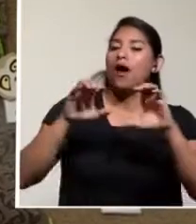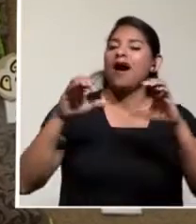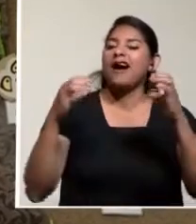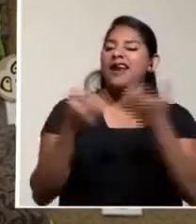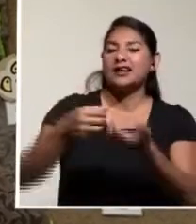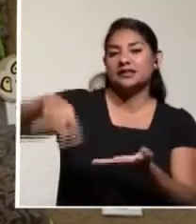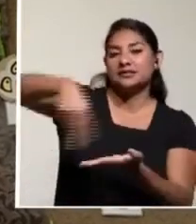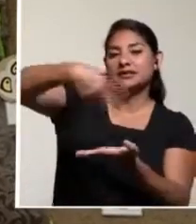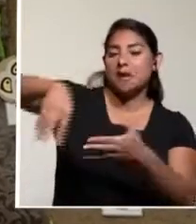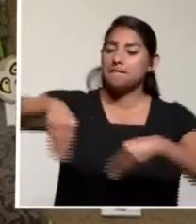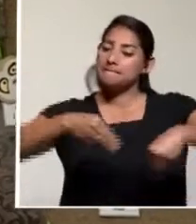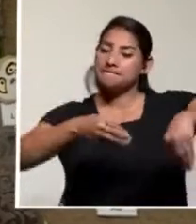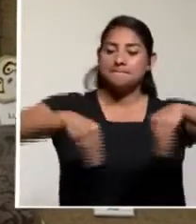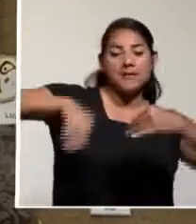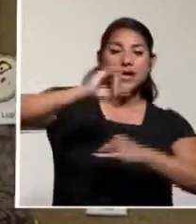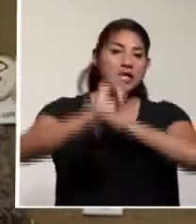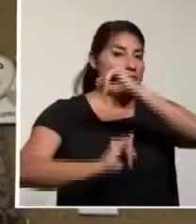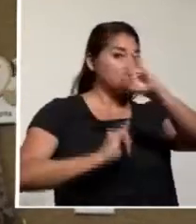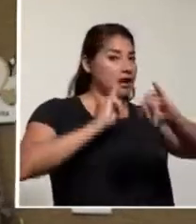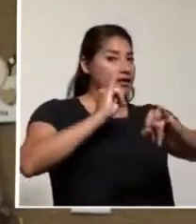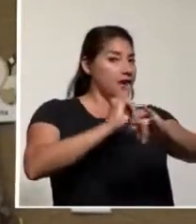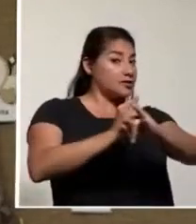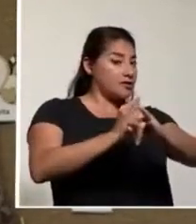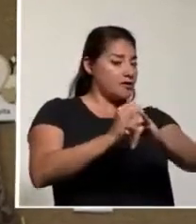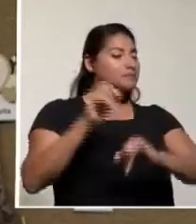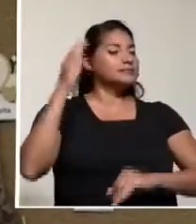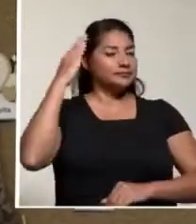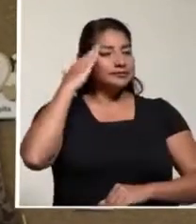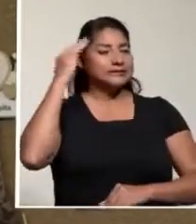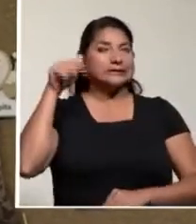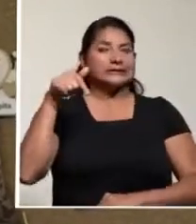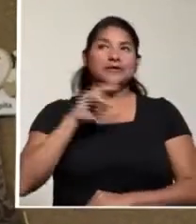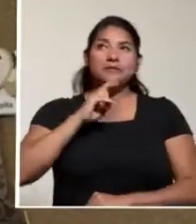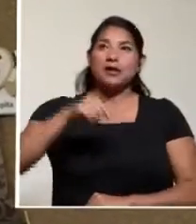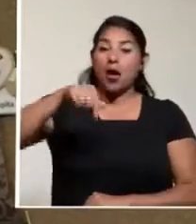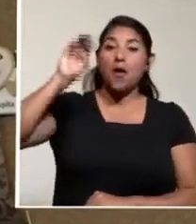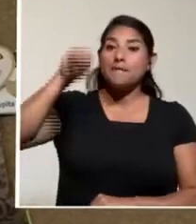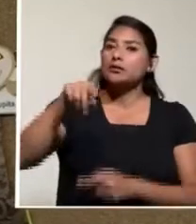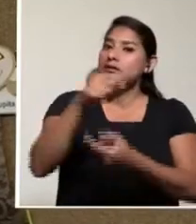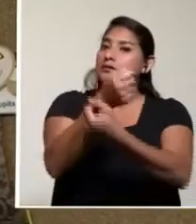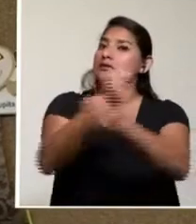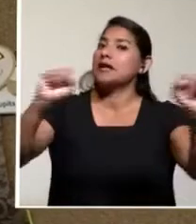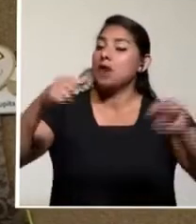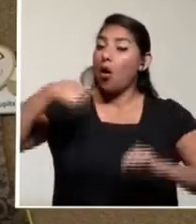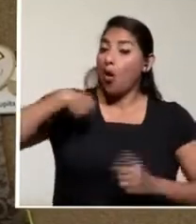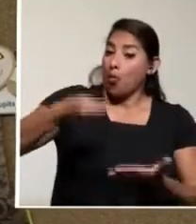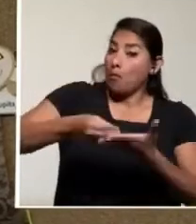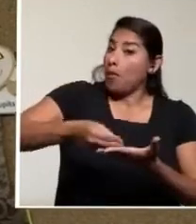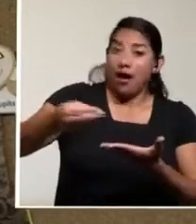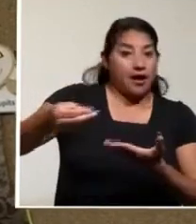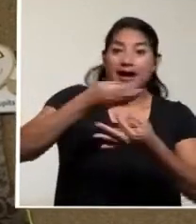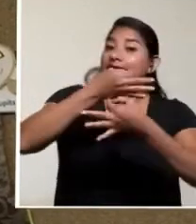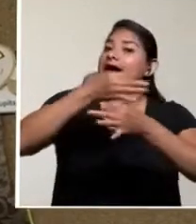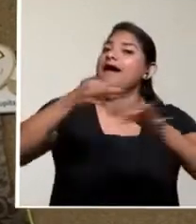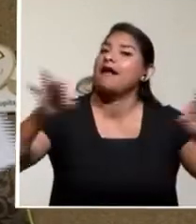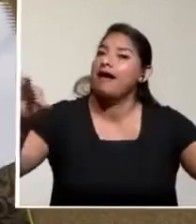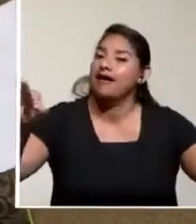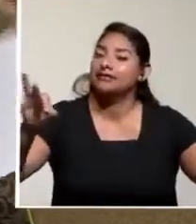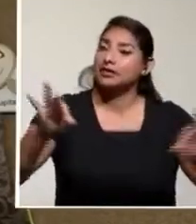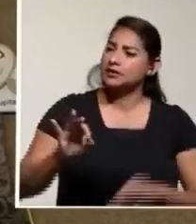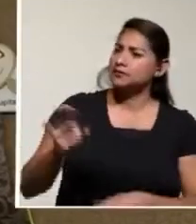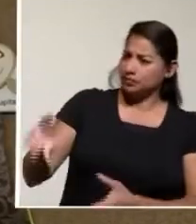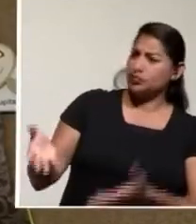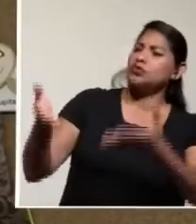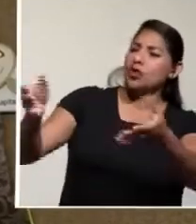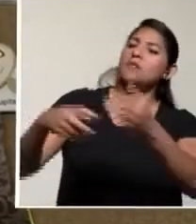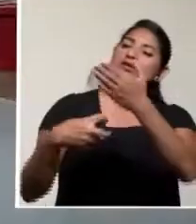gratis de movimiento internacional. Sí, cierto, hoy es martes. Se salvaron porque hoy la clase es gratis. Niña Carla, tome